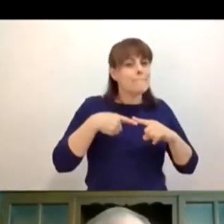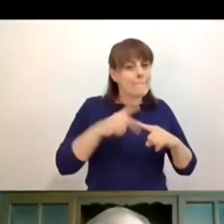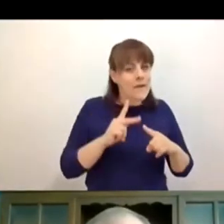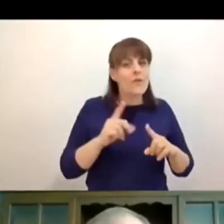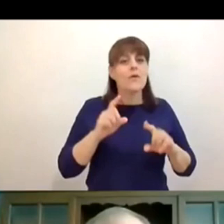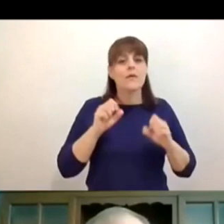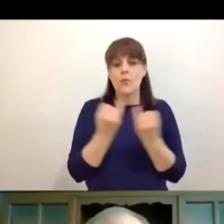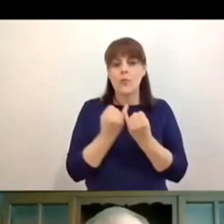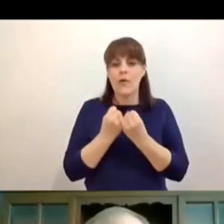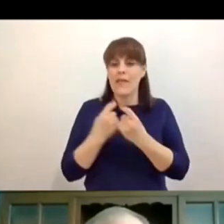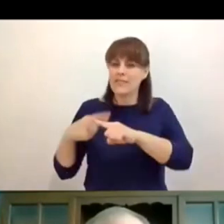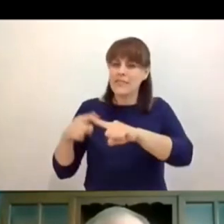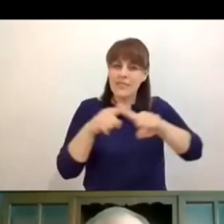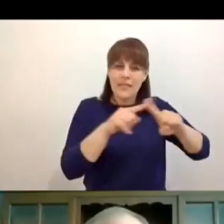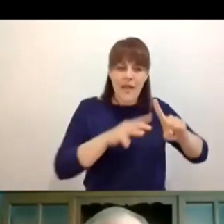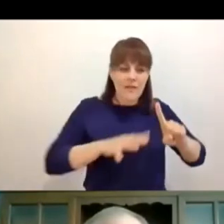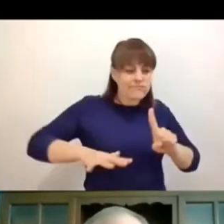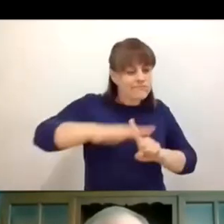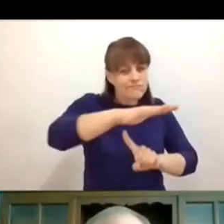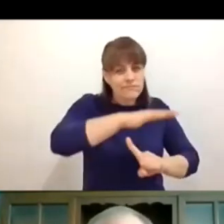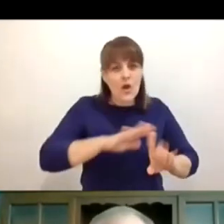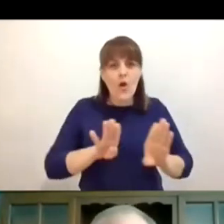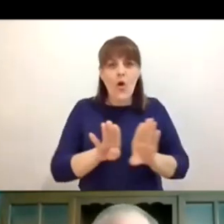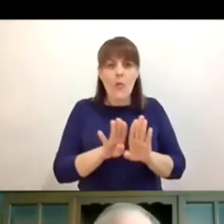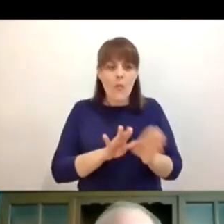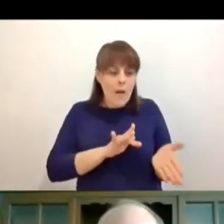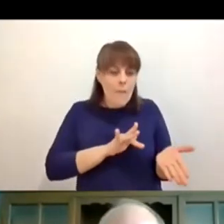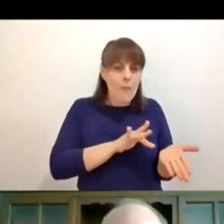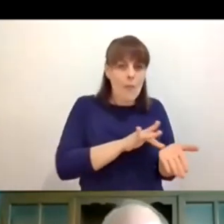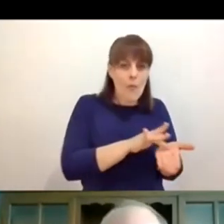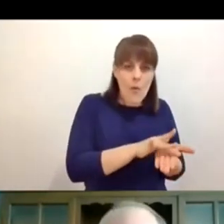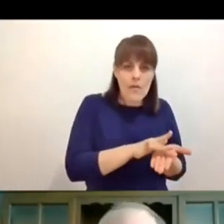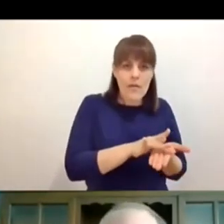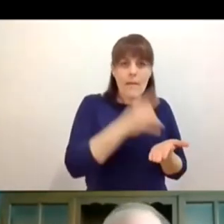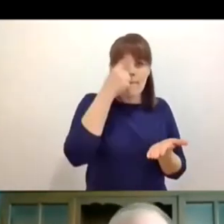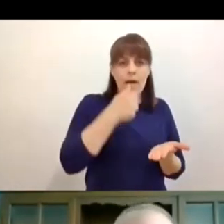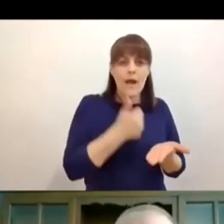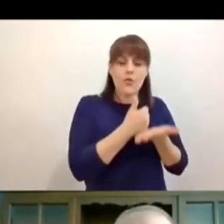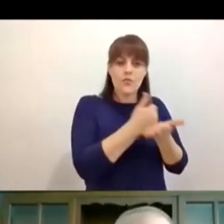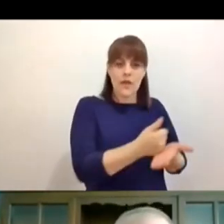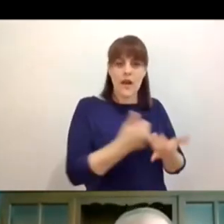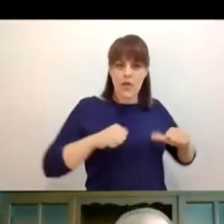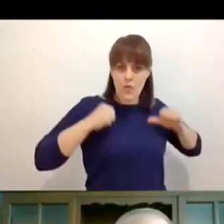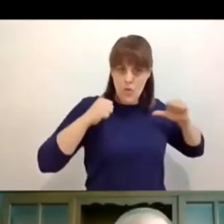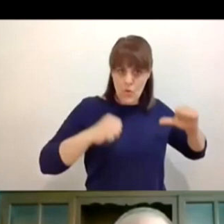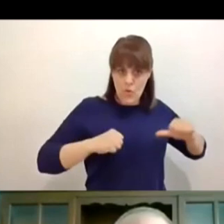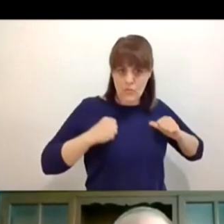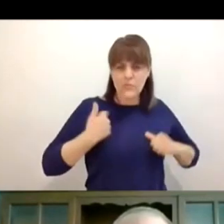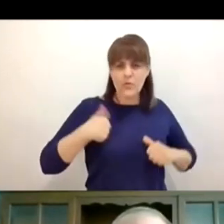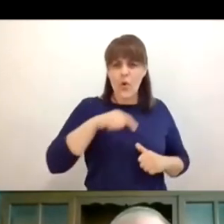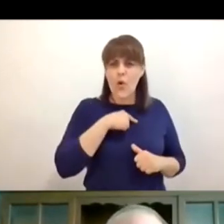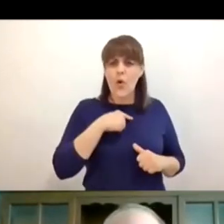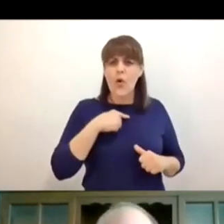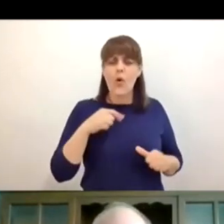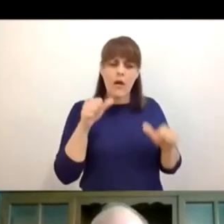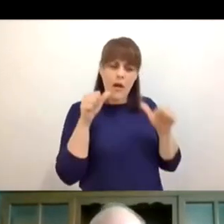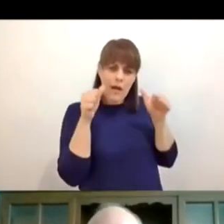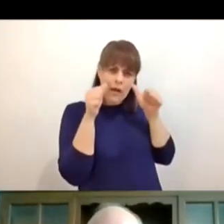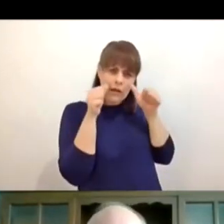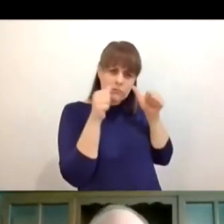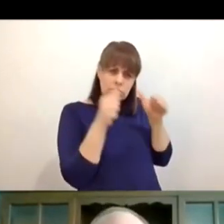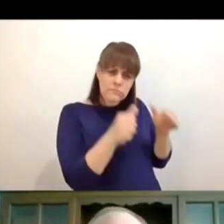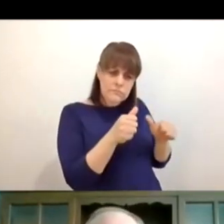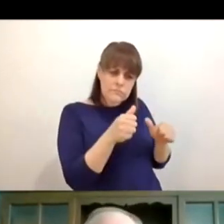riesgo que conlleva el trabajo con estos adolescentes. Entonces, lo que hemos visto con los jóvenes en conflicto con la ley, con delitos